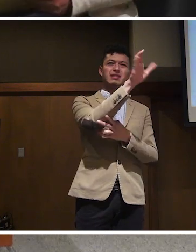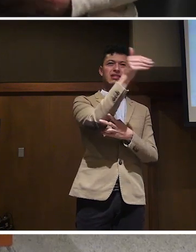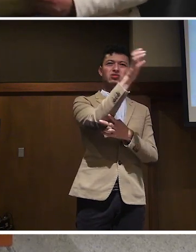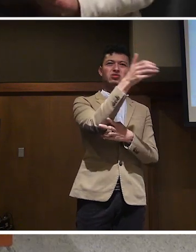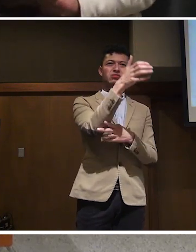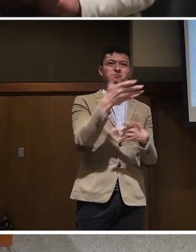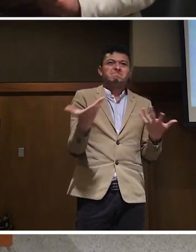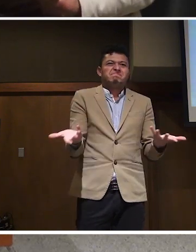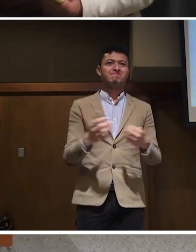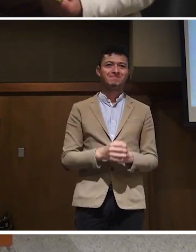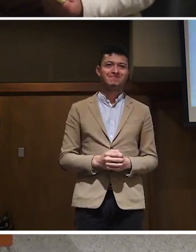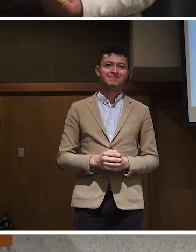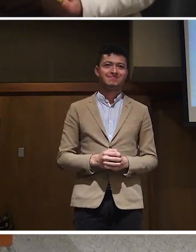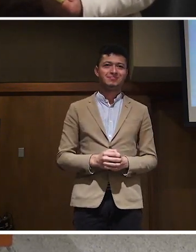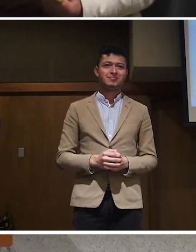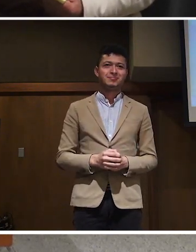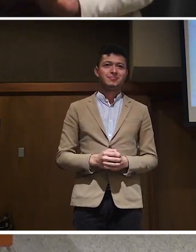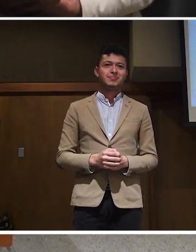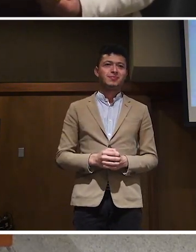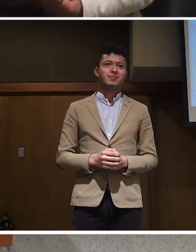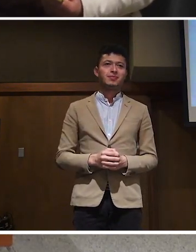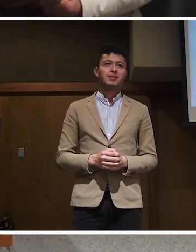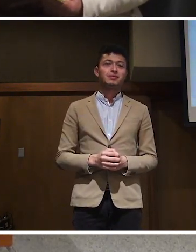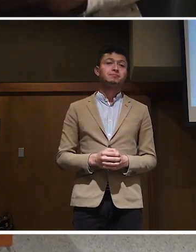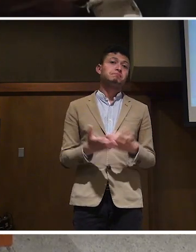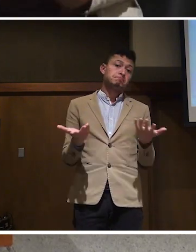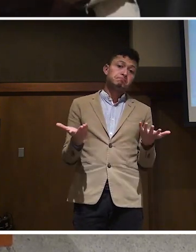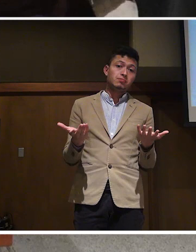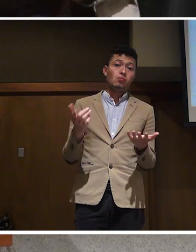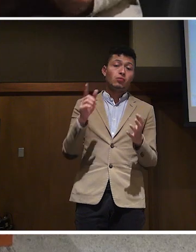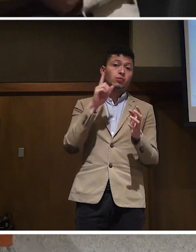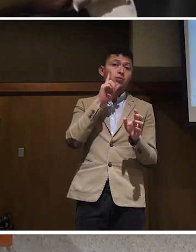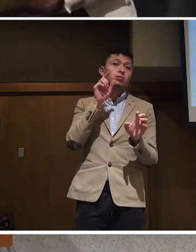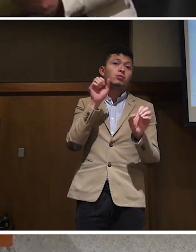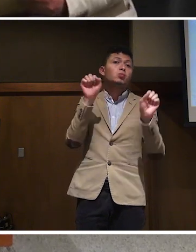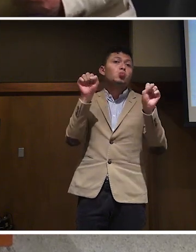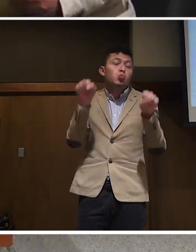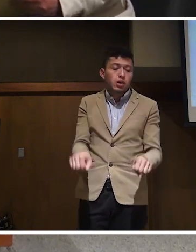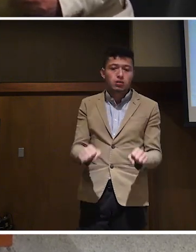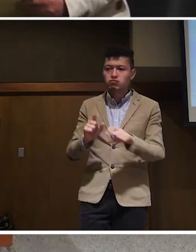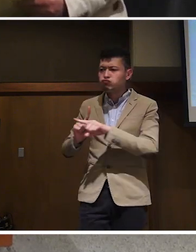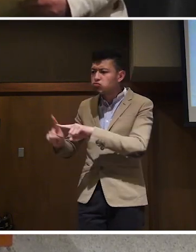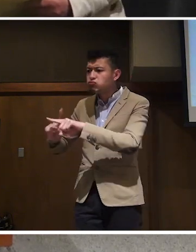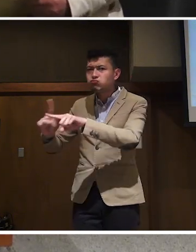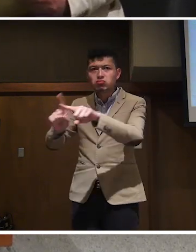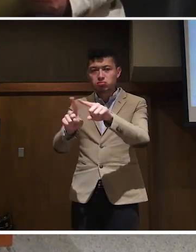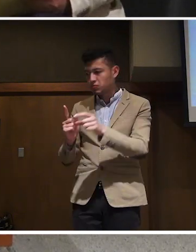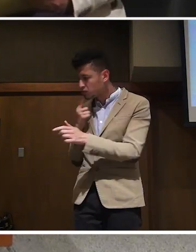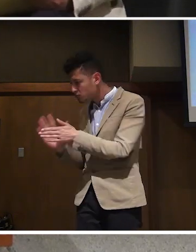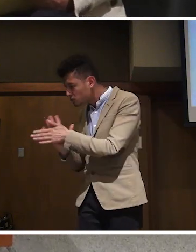Y bueno, ahí uno puede recurrir a distintas fuentes para pensar en qué es lo que